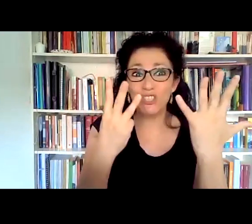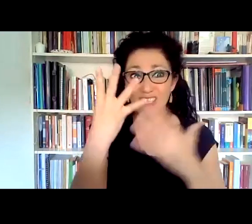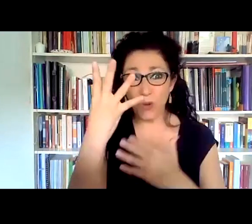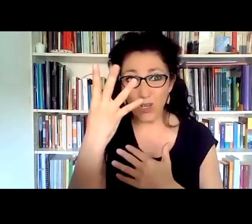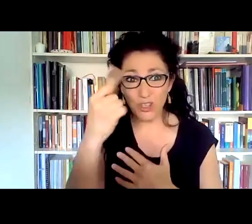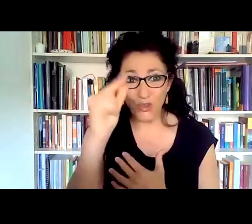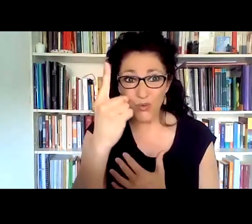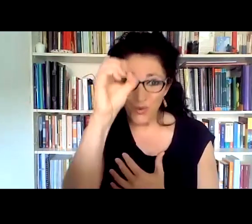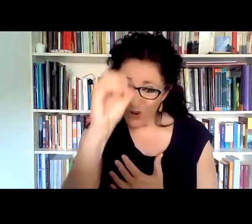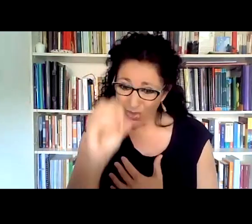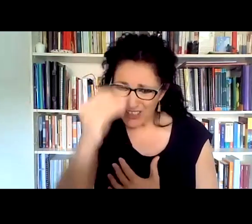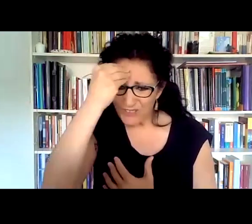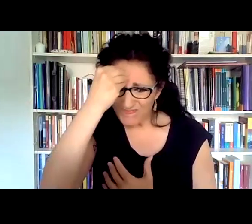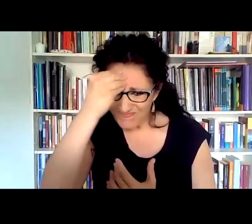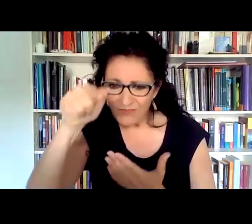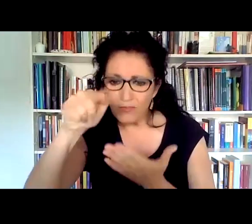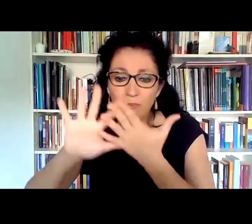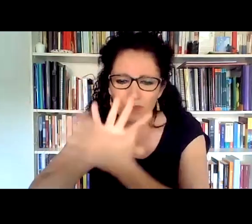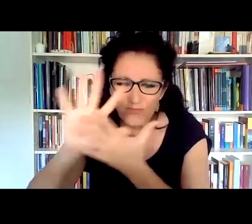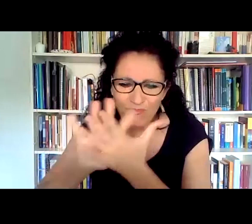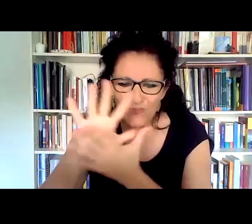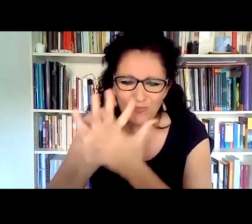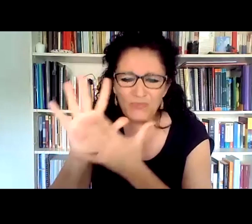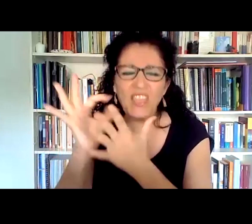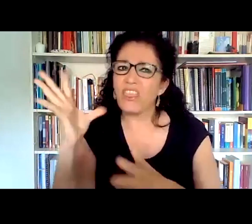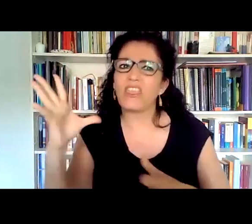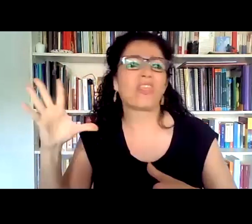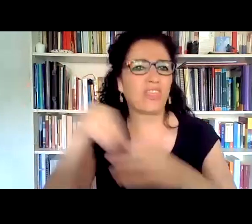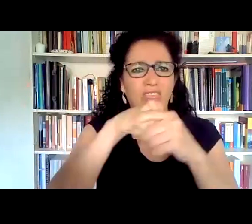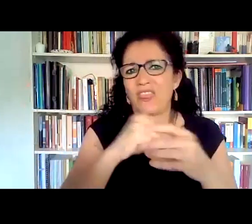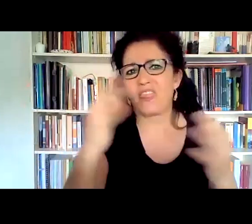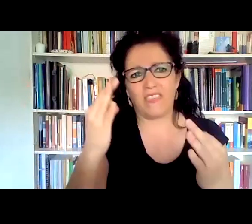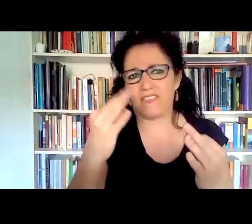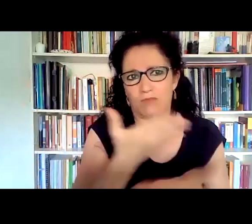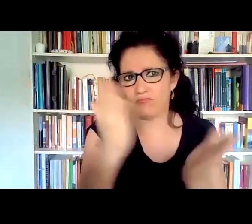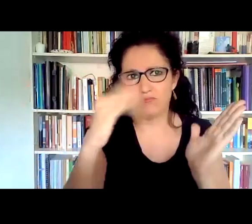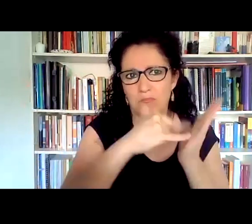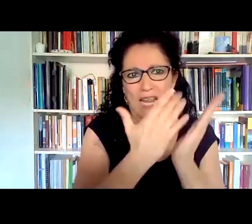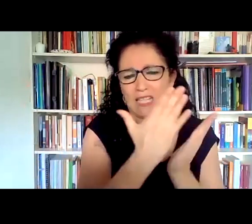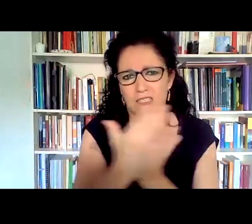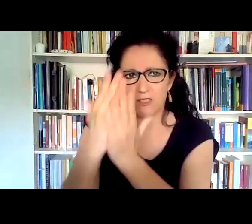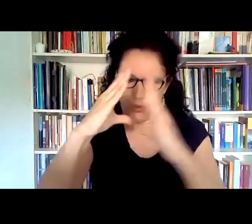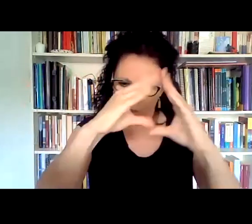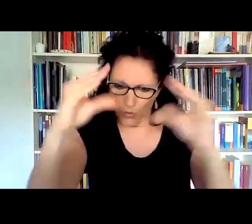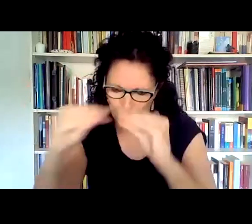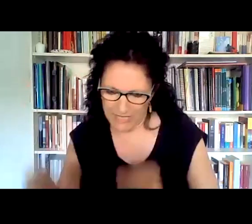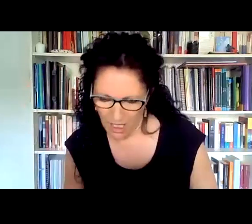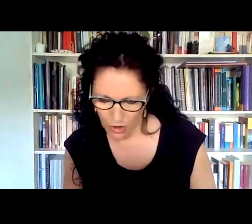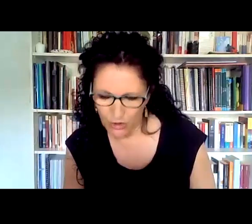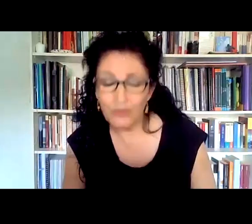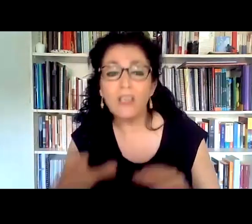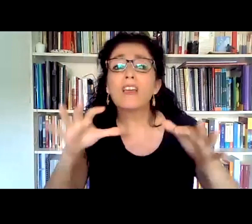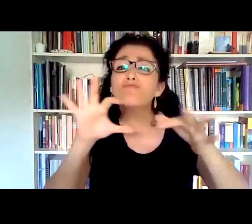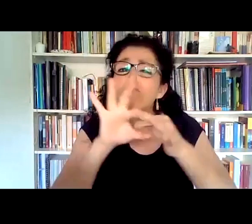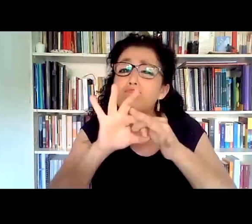en comparación con otras lenguas. El 84,1% piensa que la lengua de signos tiene que estar incorporado en esos planes